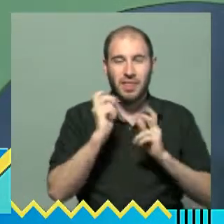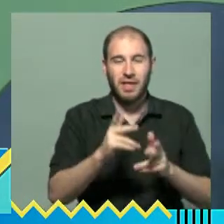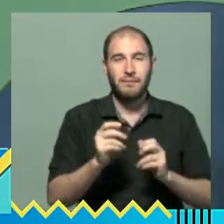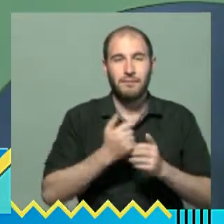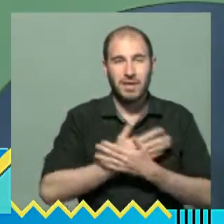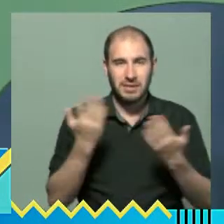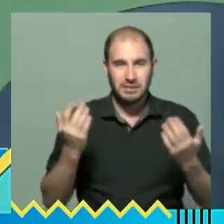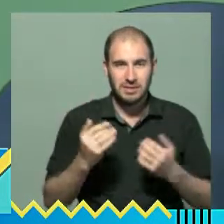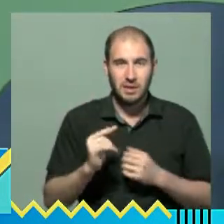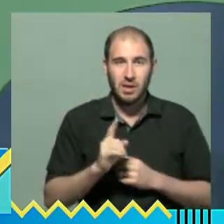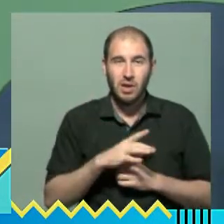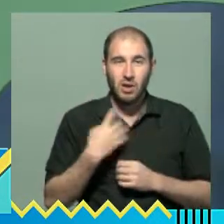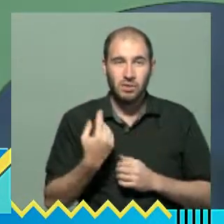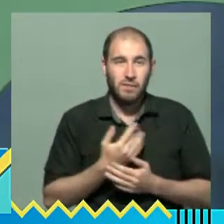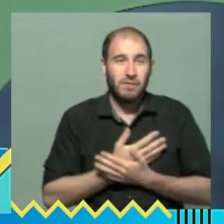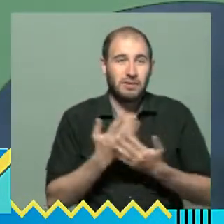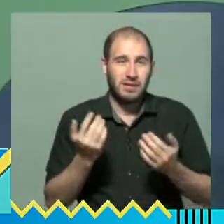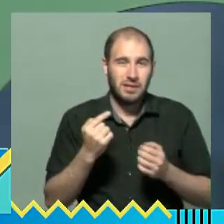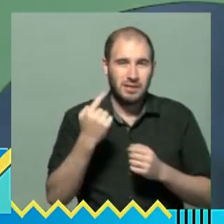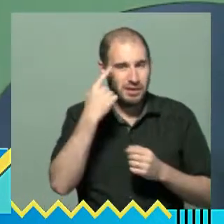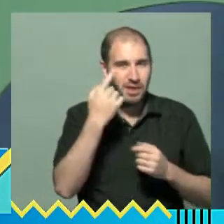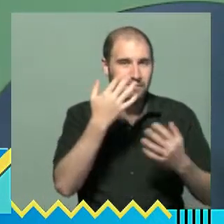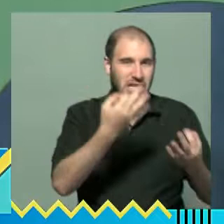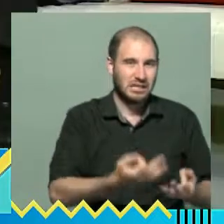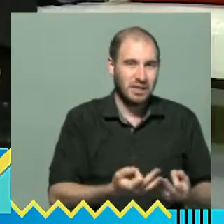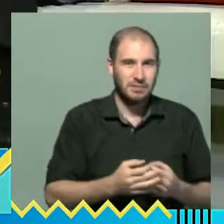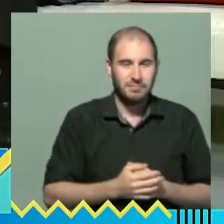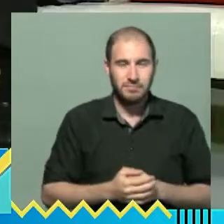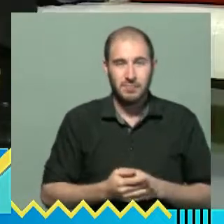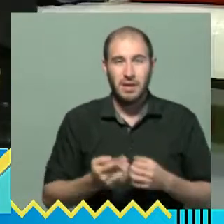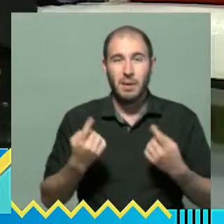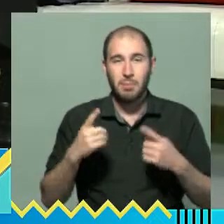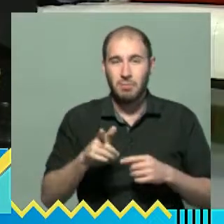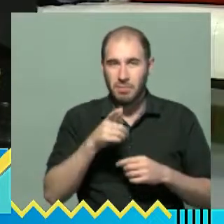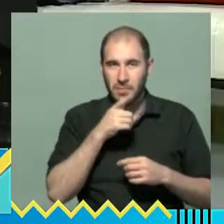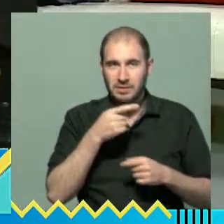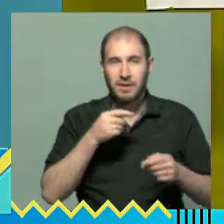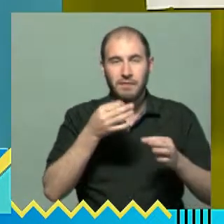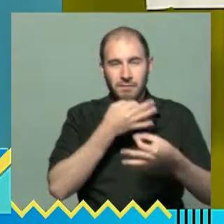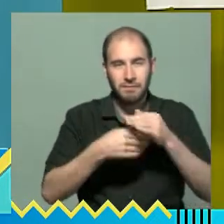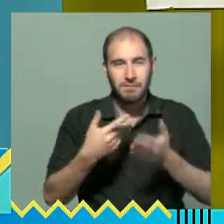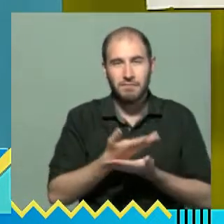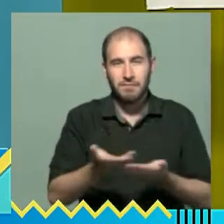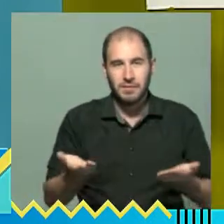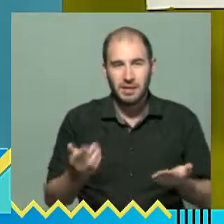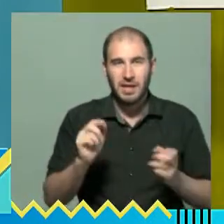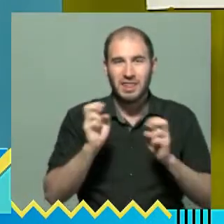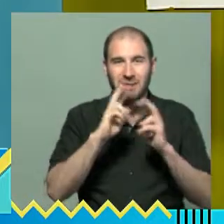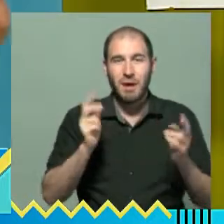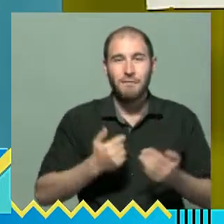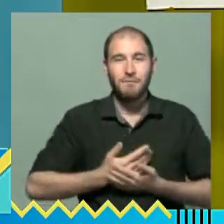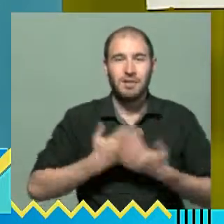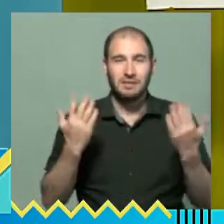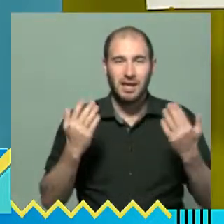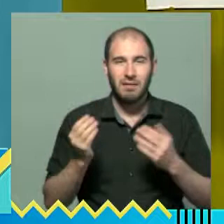feliz. Nosotros no estudiamos la felicidad, más bien el bienestar. Bien, no, pero me parece que el marketing les ha jugado ahí el tema de la